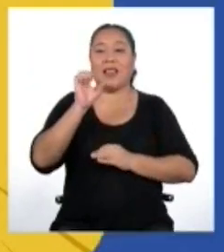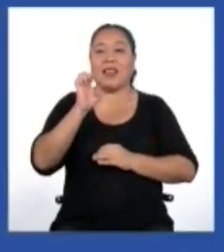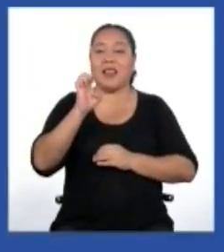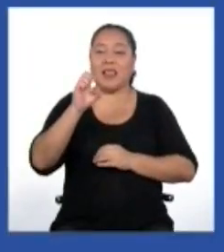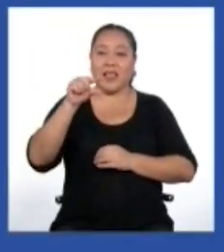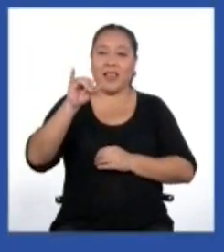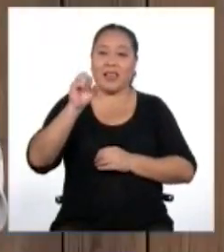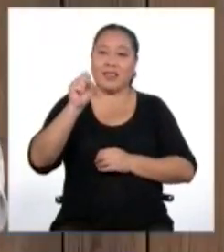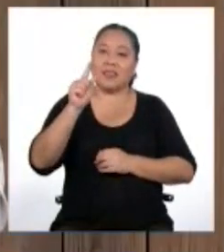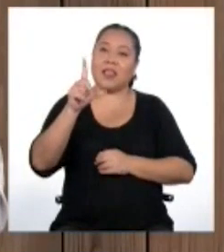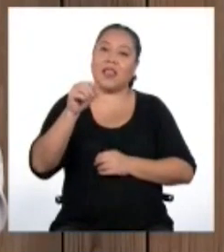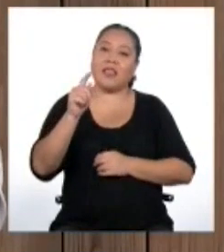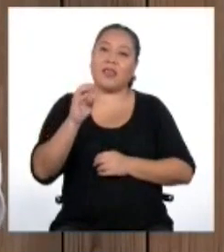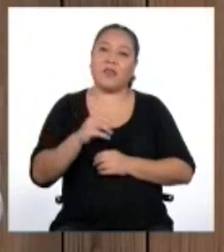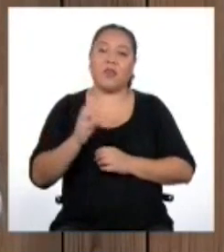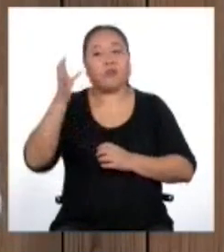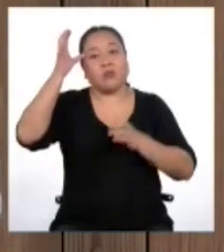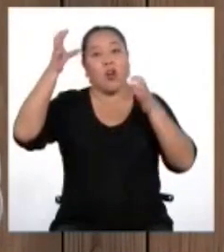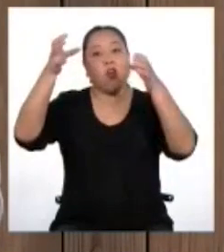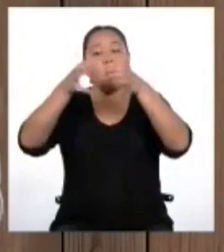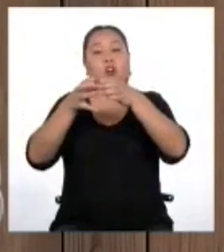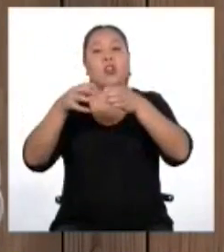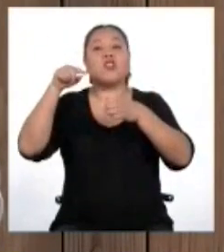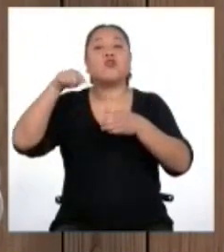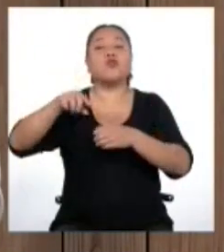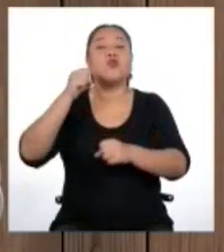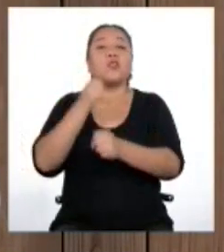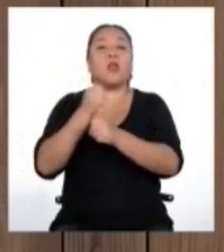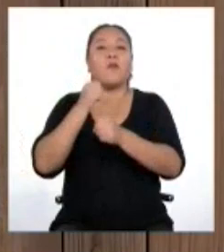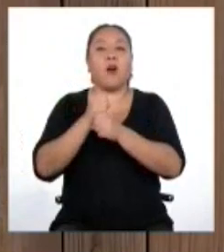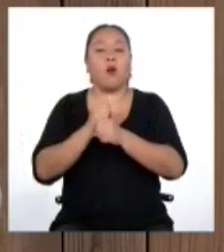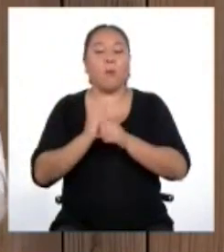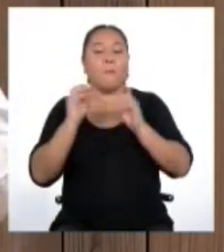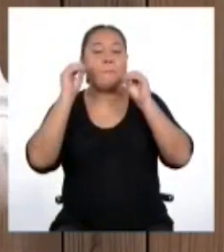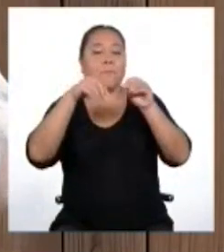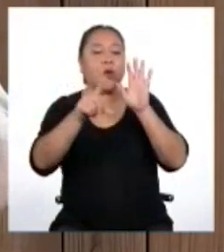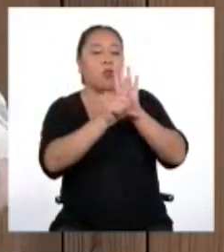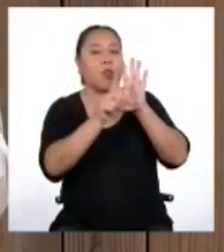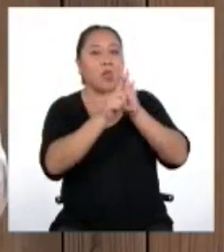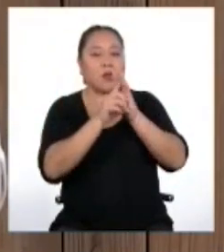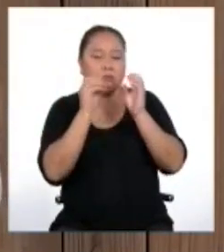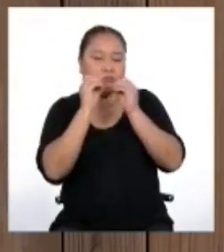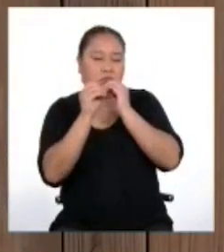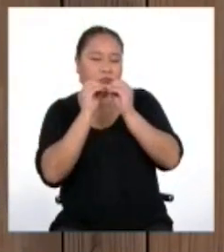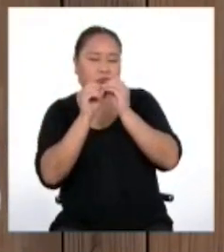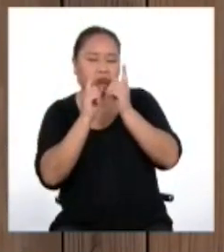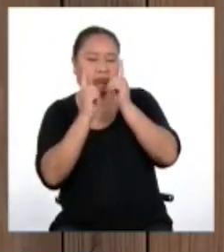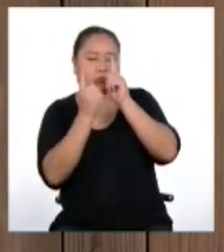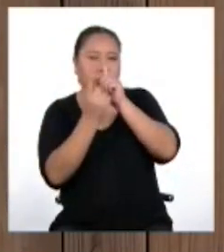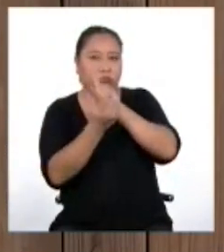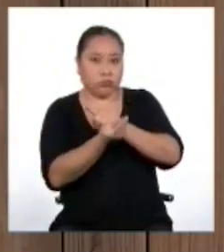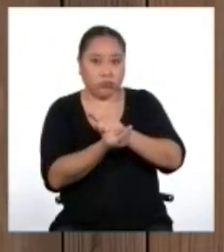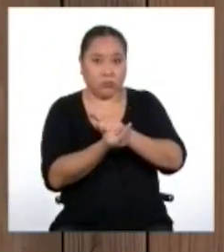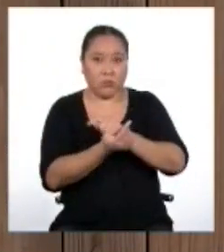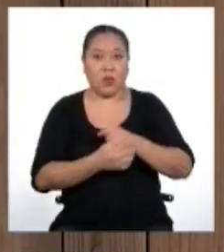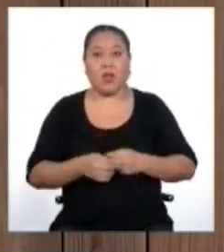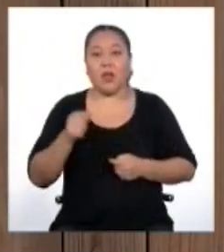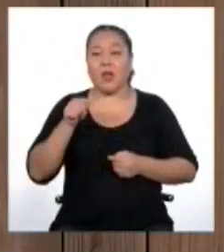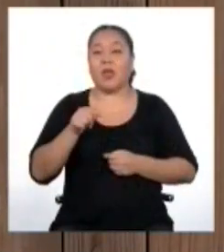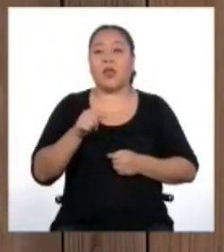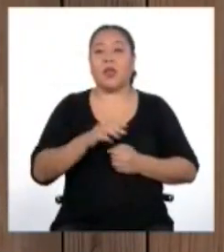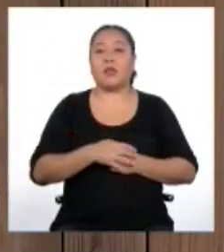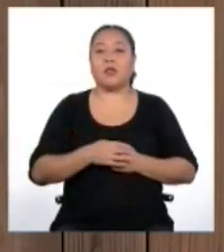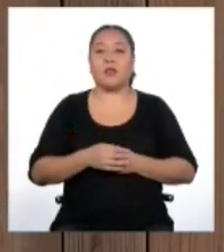Congreso. Su función principal es de reformar las leyes o generar las que se consideren necesarias a través de